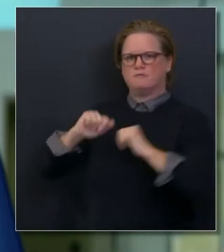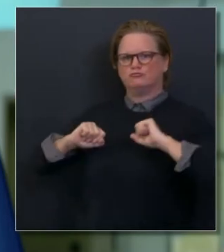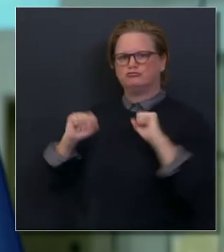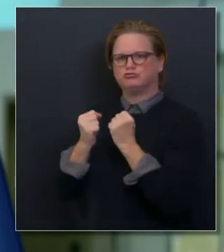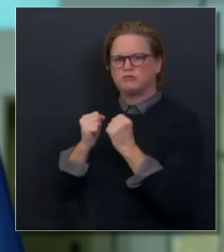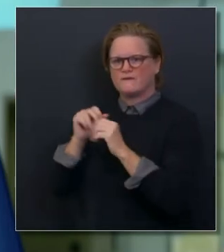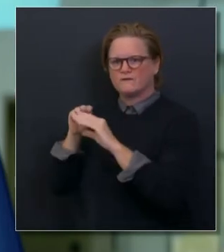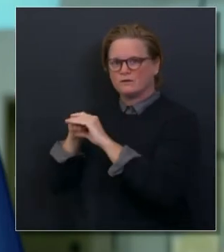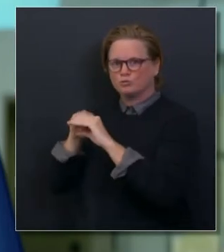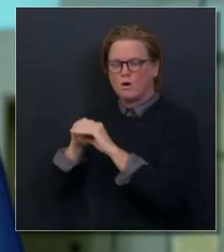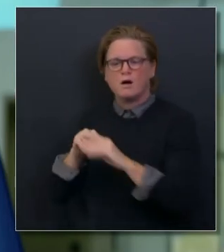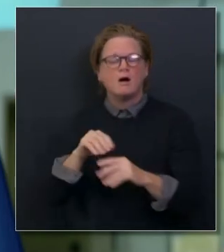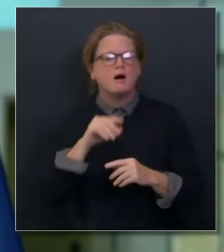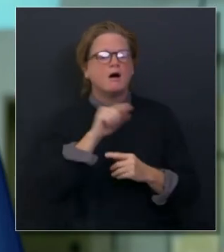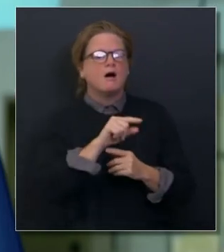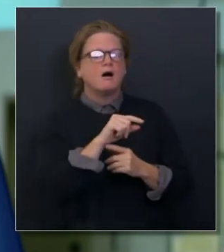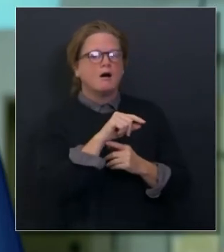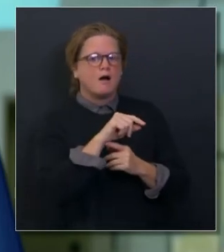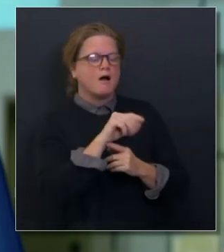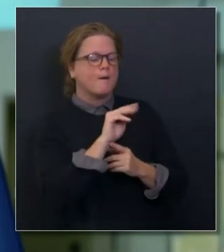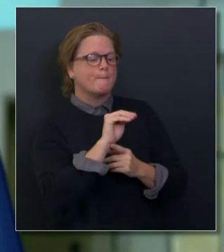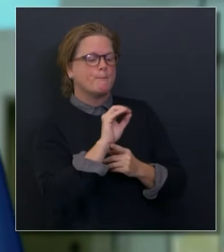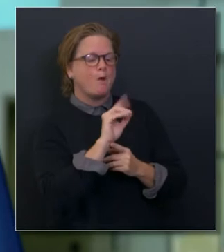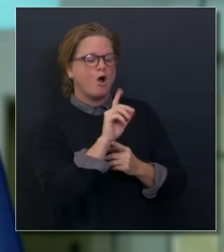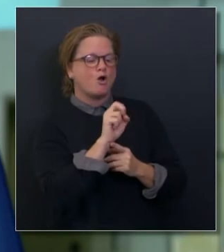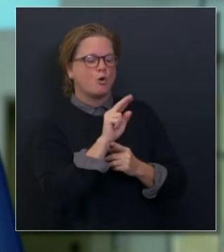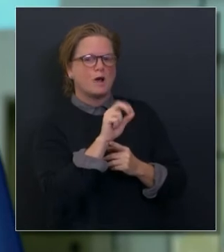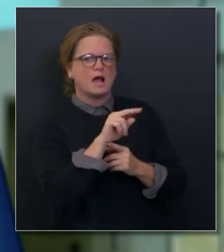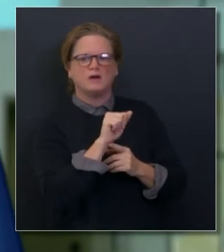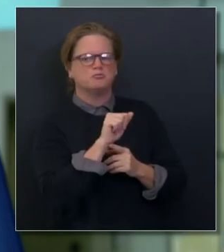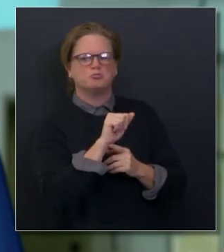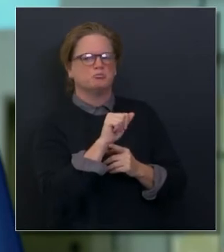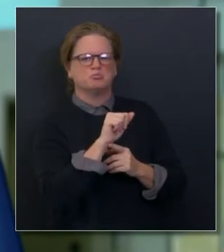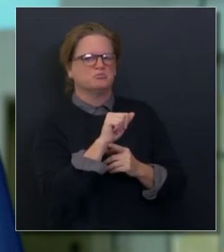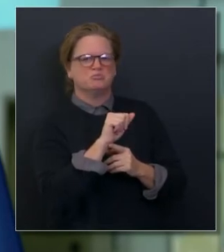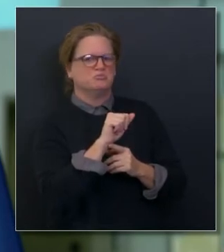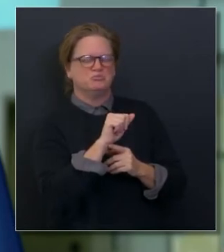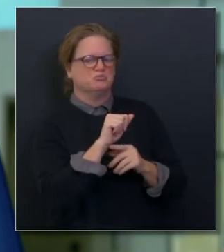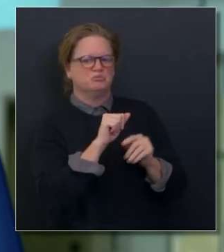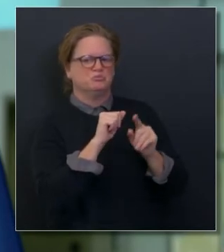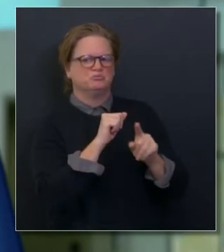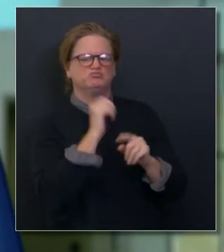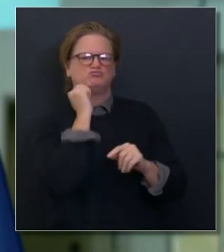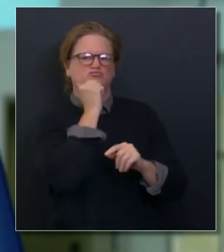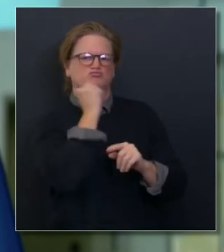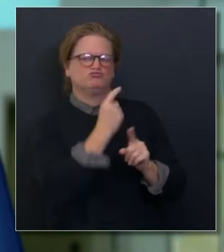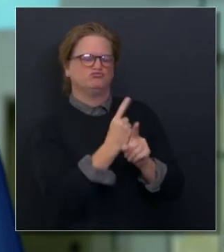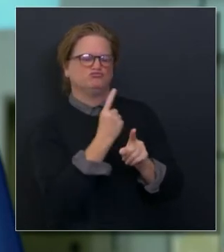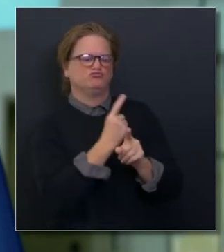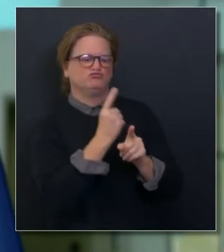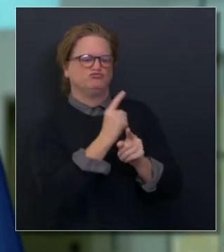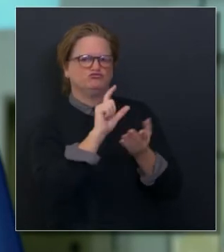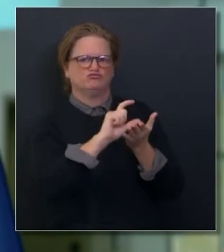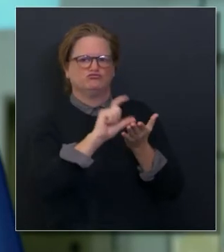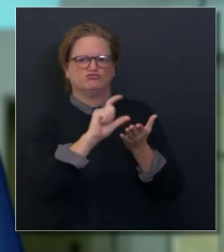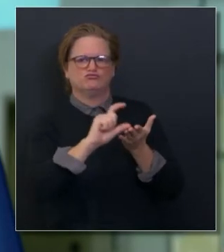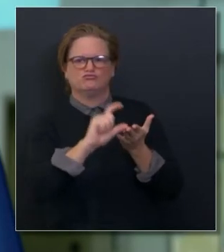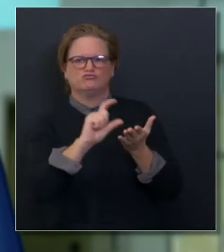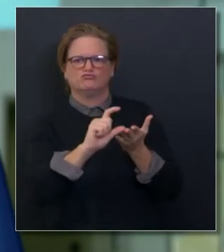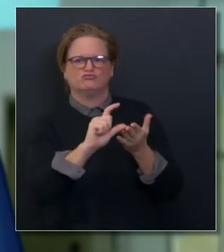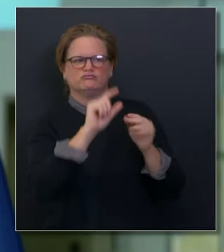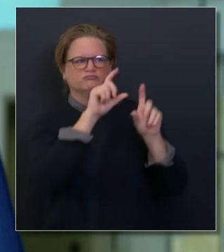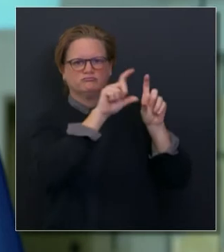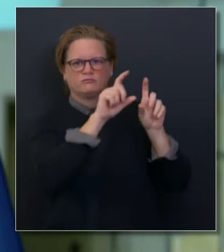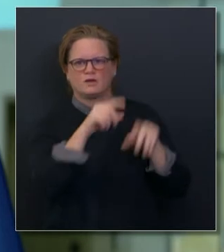criogénico, mucho más frío que típicamente con las otras vacunas. Moderna tiene un proceso distinto de